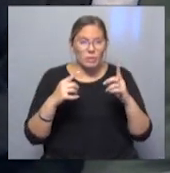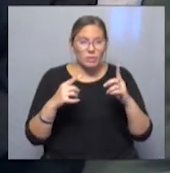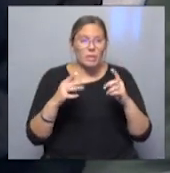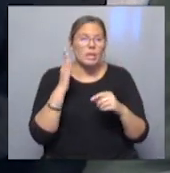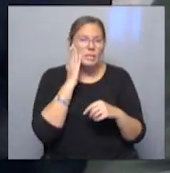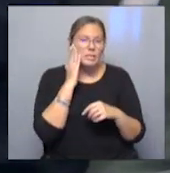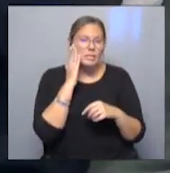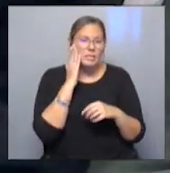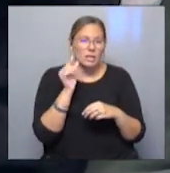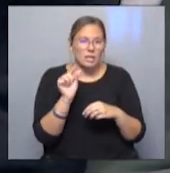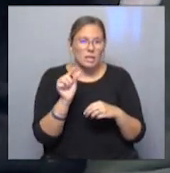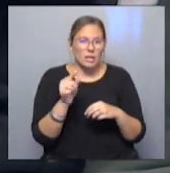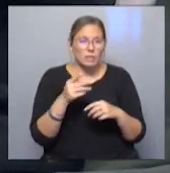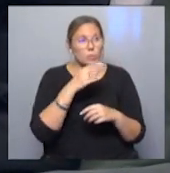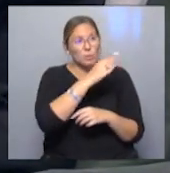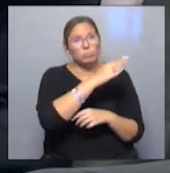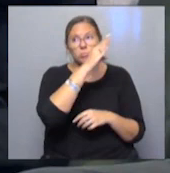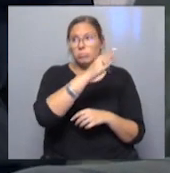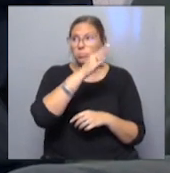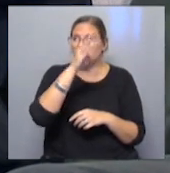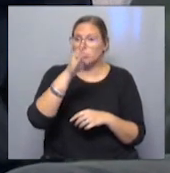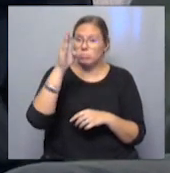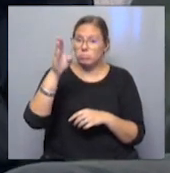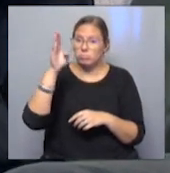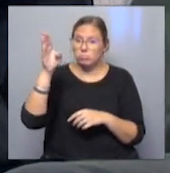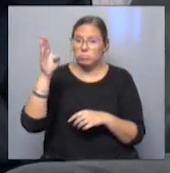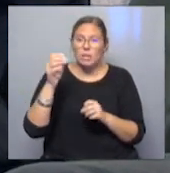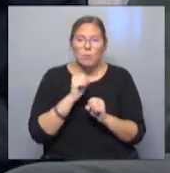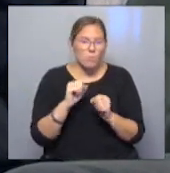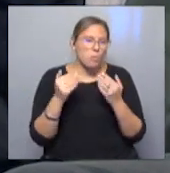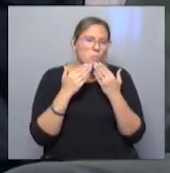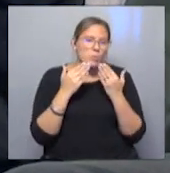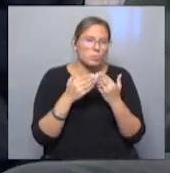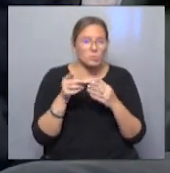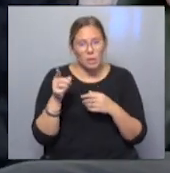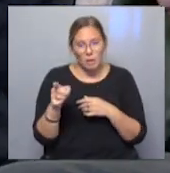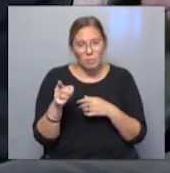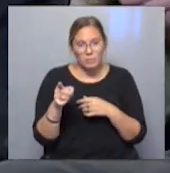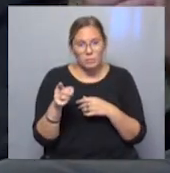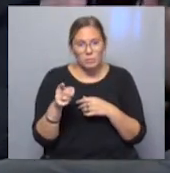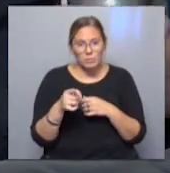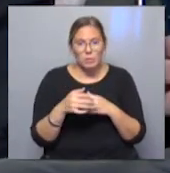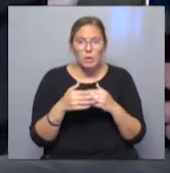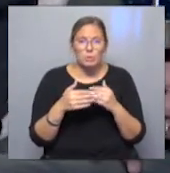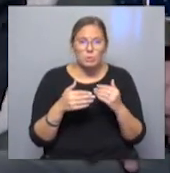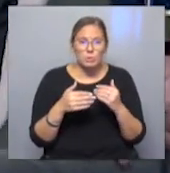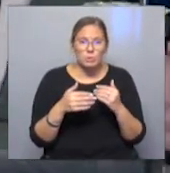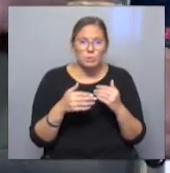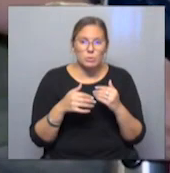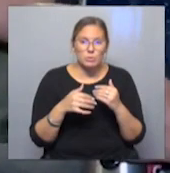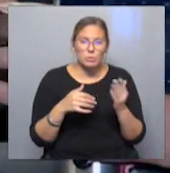que estuvieron de gira también. Capaz que te pregunto a vos, Zurdo. Te paso el